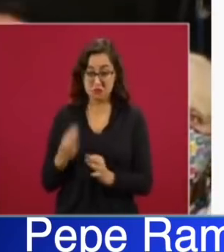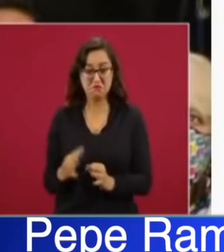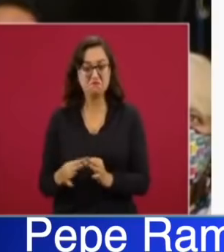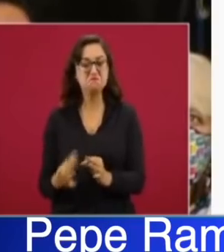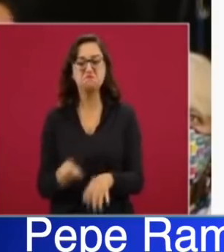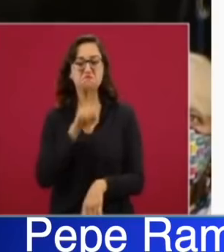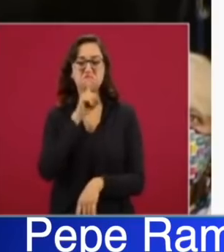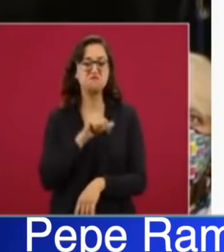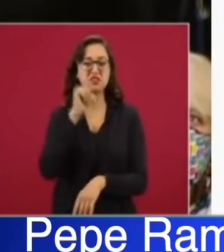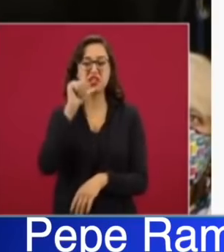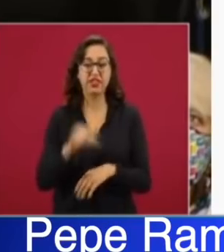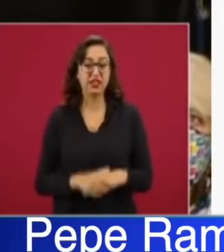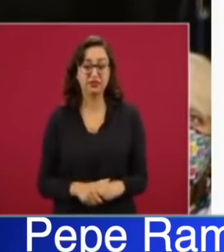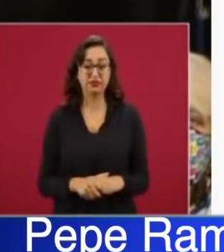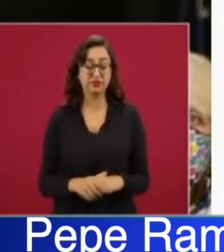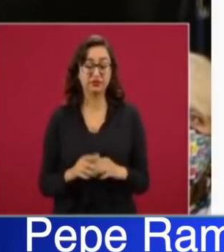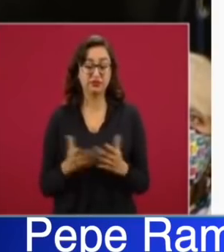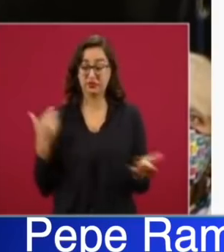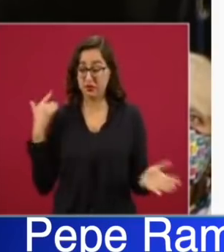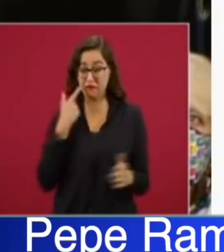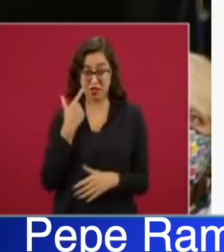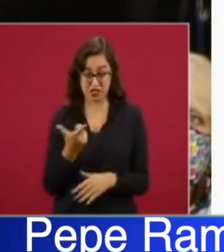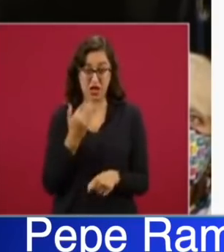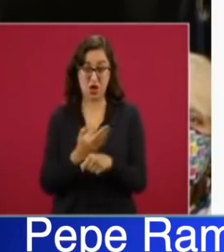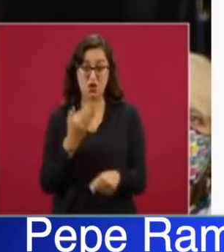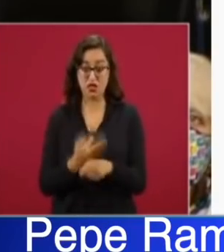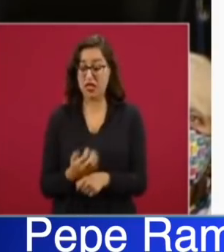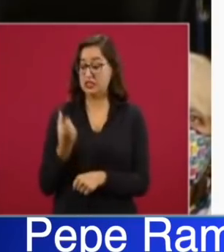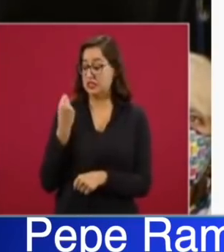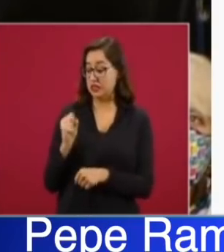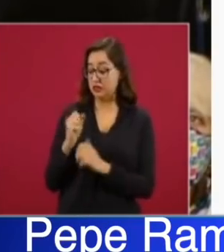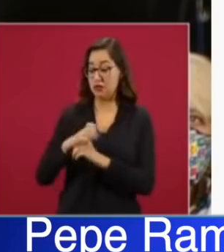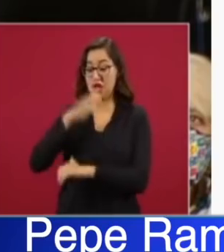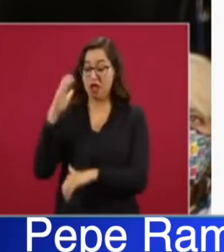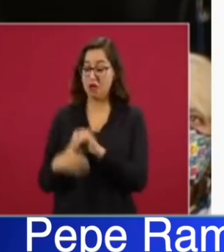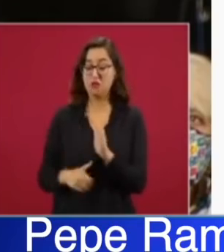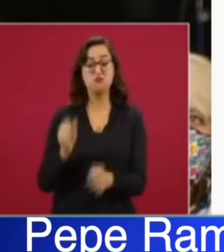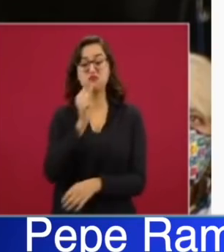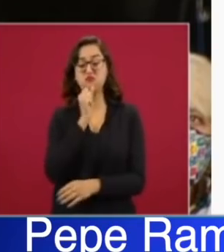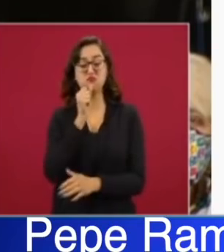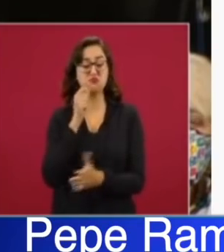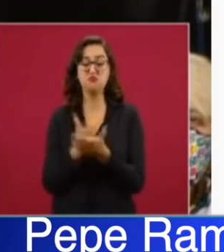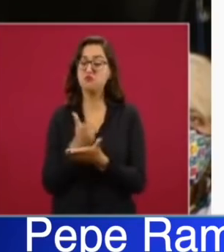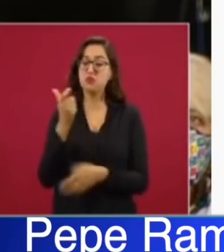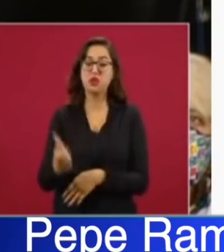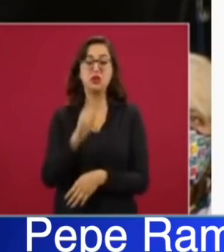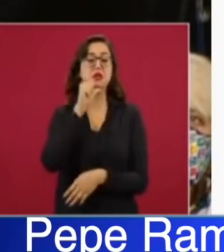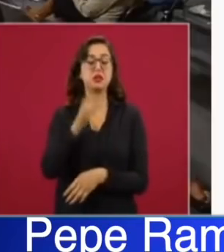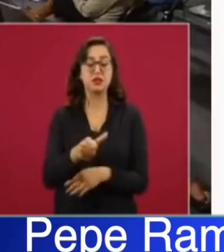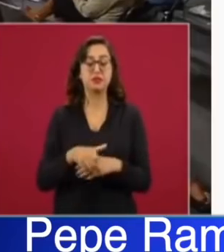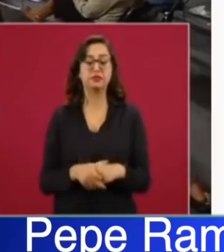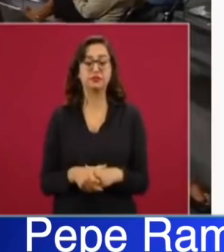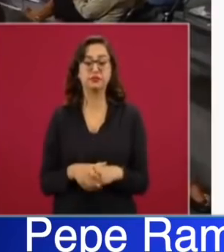quincena ya terminó, la quincena de la de septiembre, y es el momento que no les han pagado. E